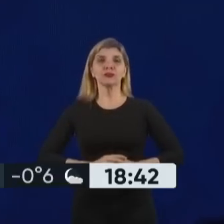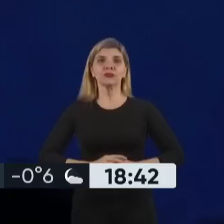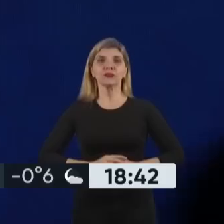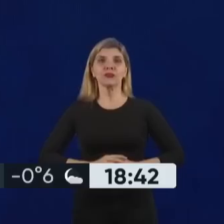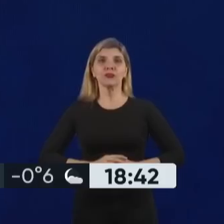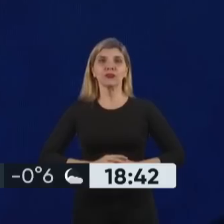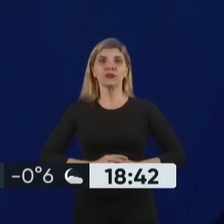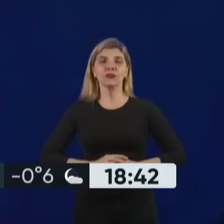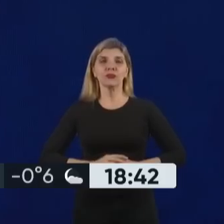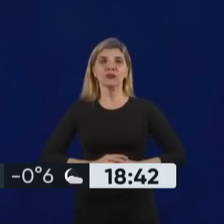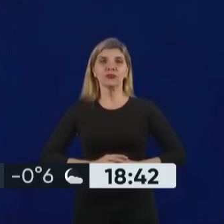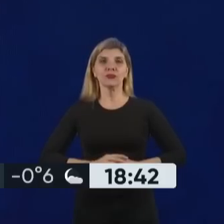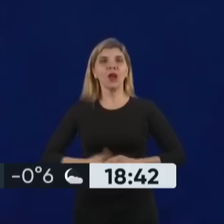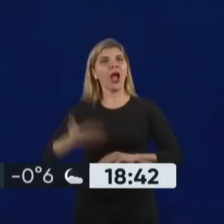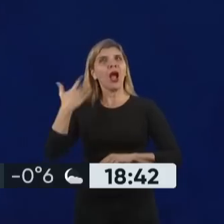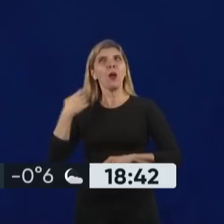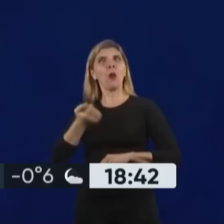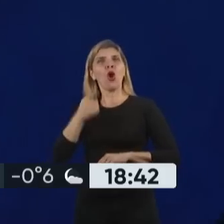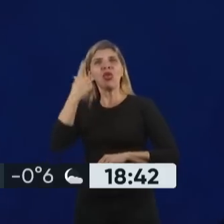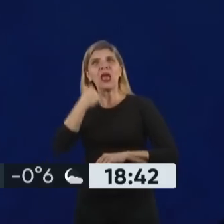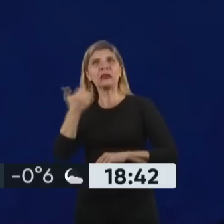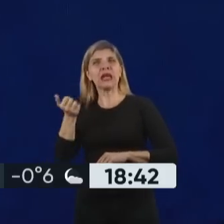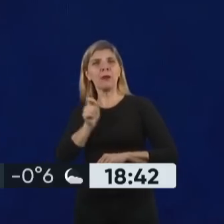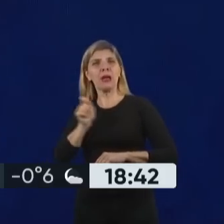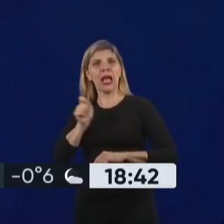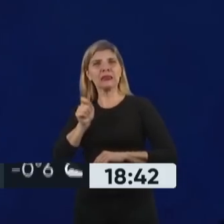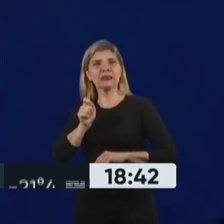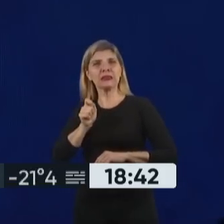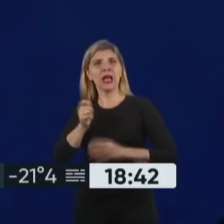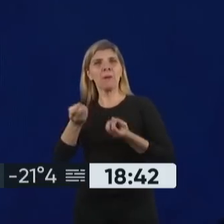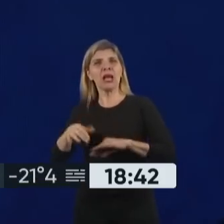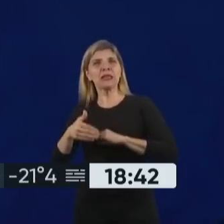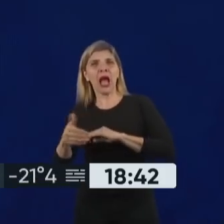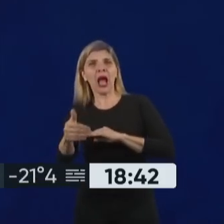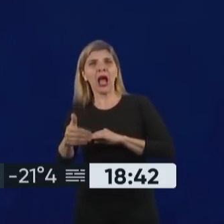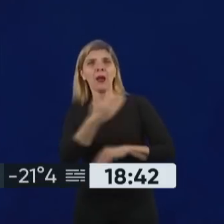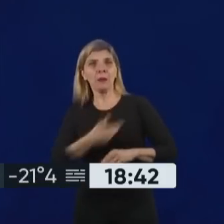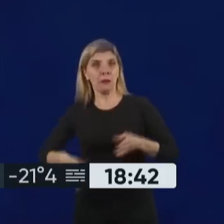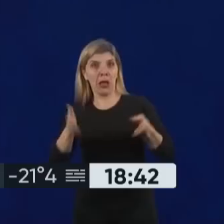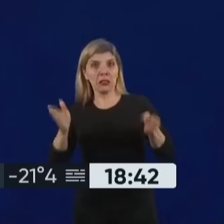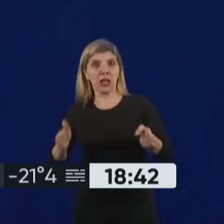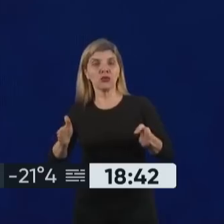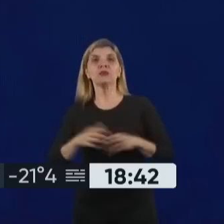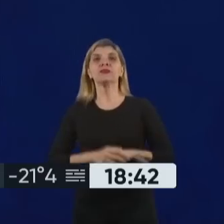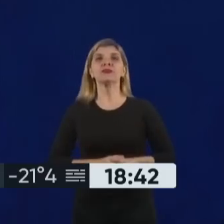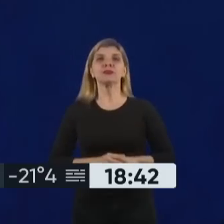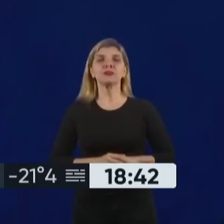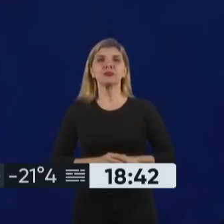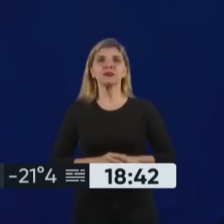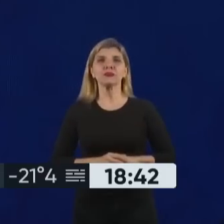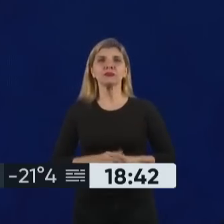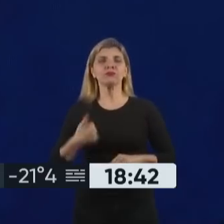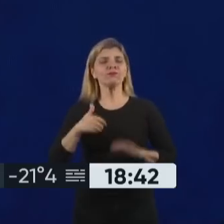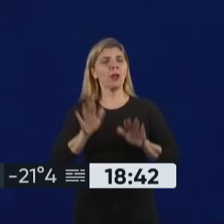Habiéndose cumplido hace pocos días, 6 meses del inicio de nuestro mandato, quiero detenerme un momento